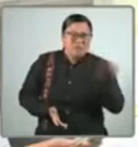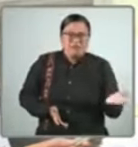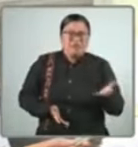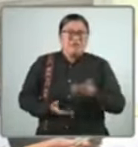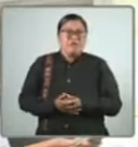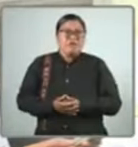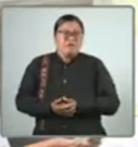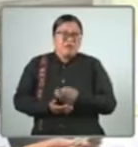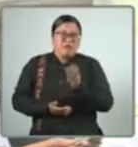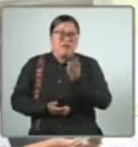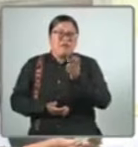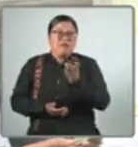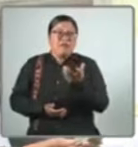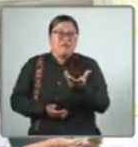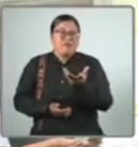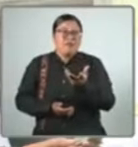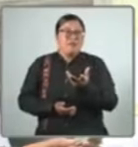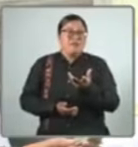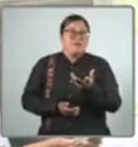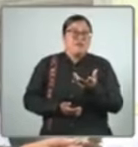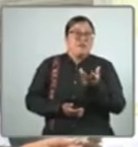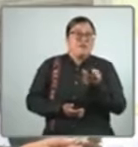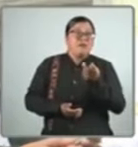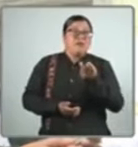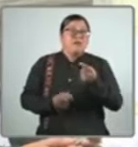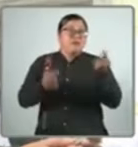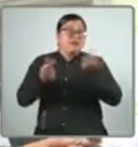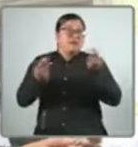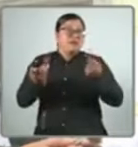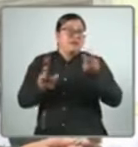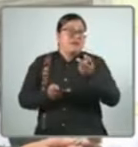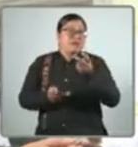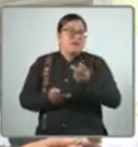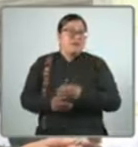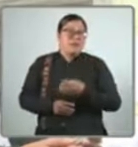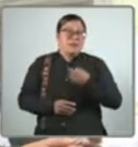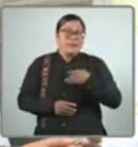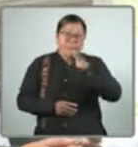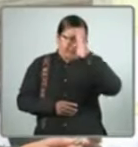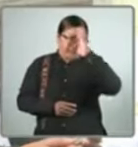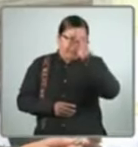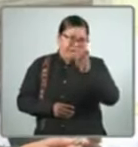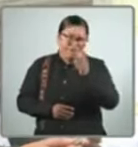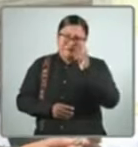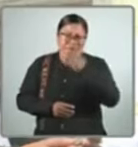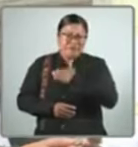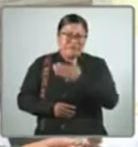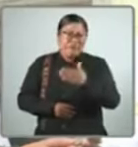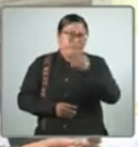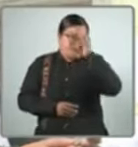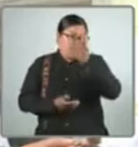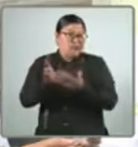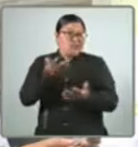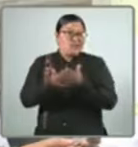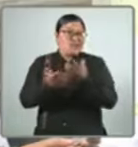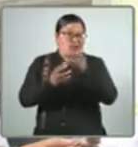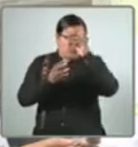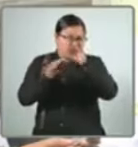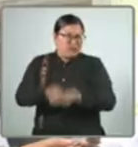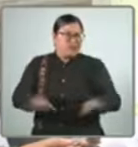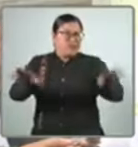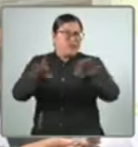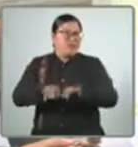Pues sí, ese es uno de los detalles. Considero que eso sería muy bueno en que se realizara la difusión